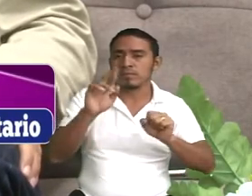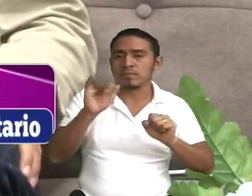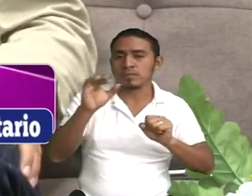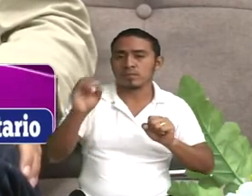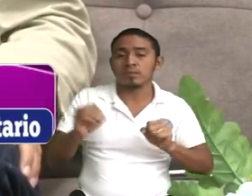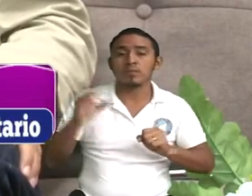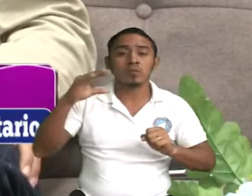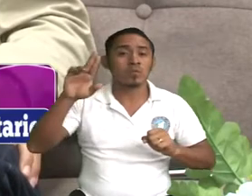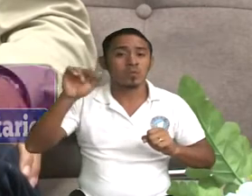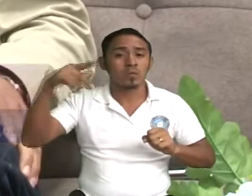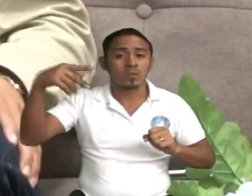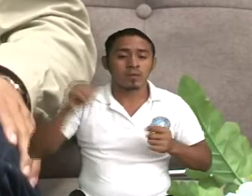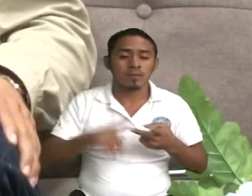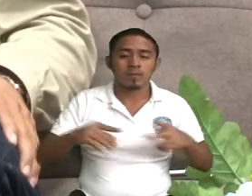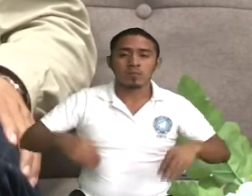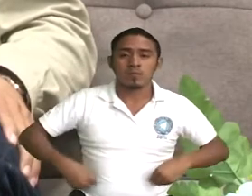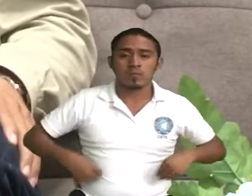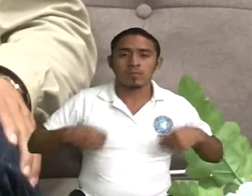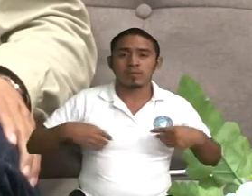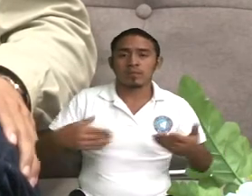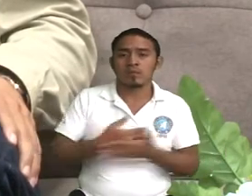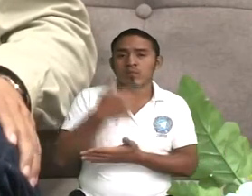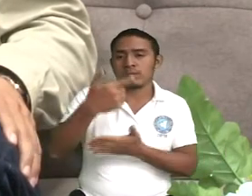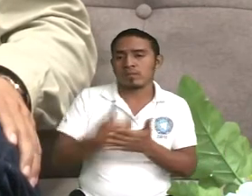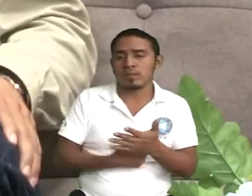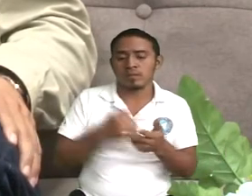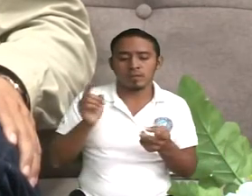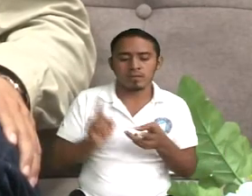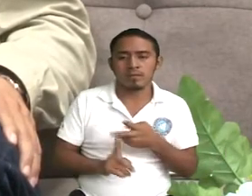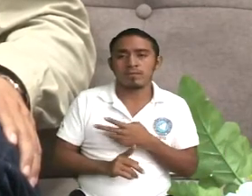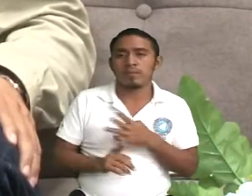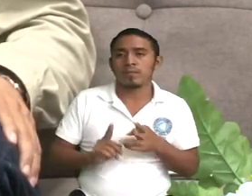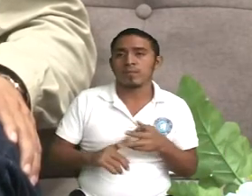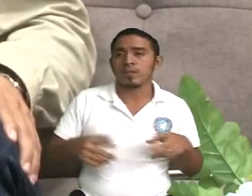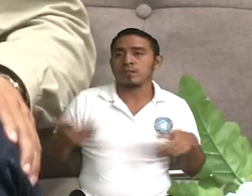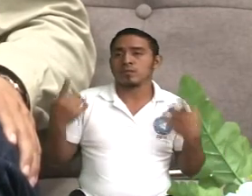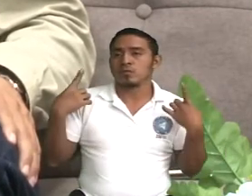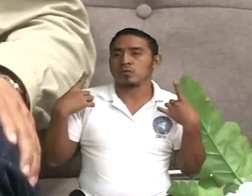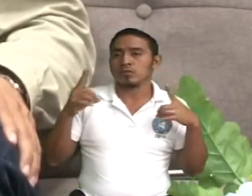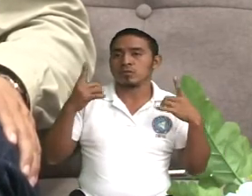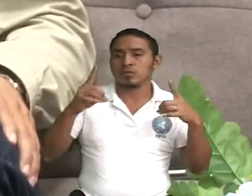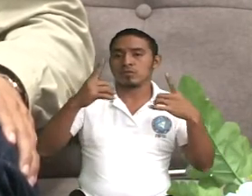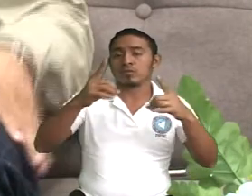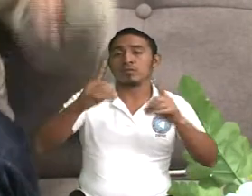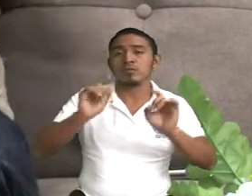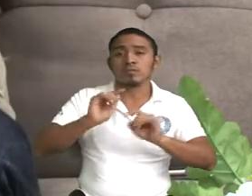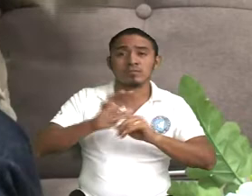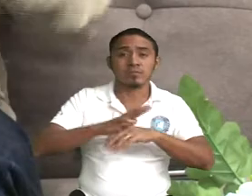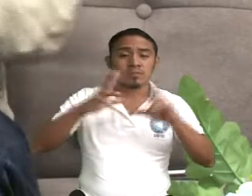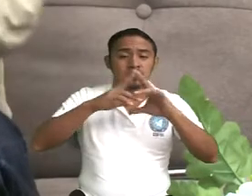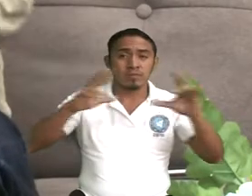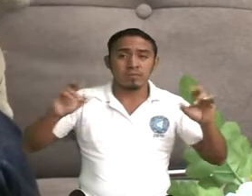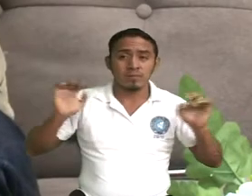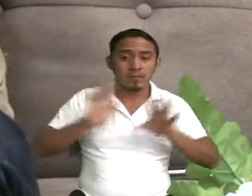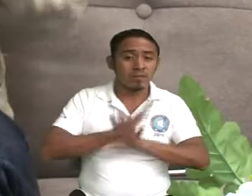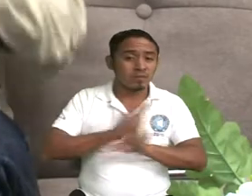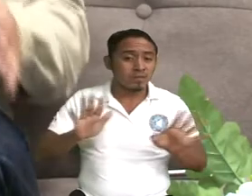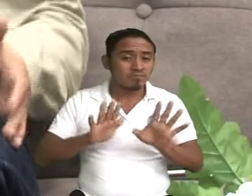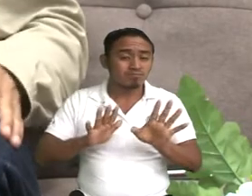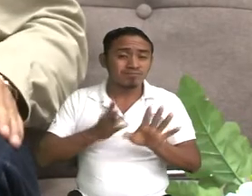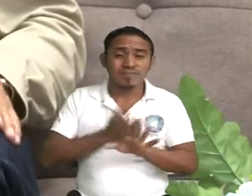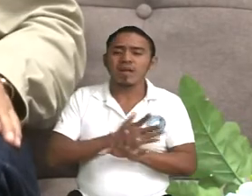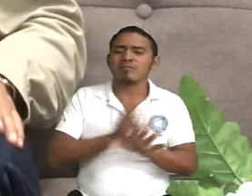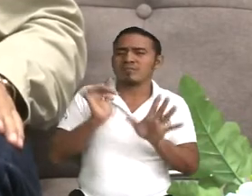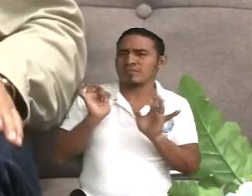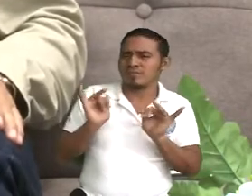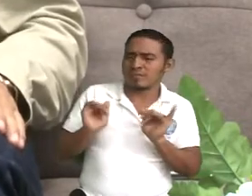Juigalpa, en Nueva Guinea, en Chinandega, es decir, en todo el país, fuera de lo que ya te